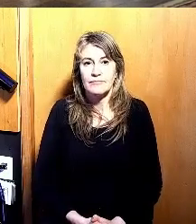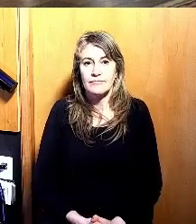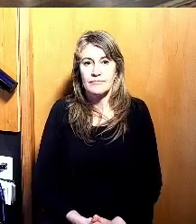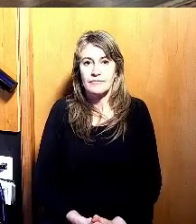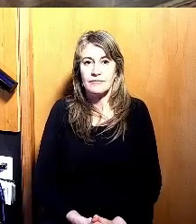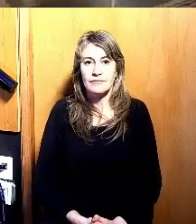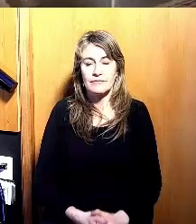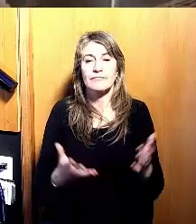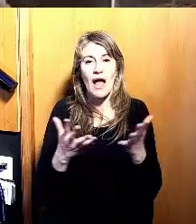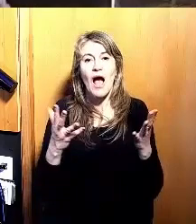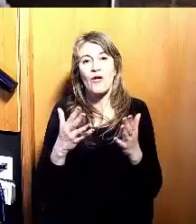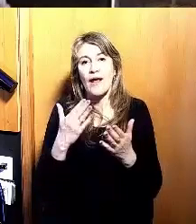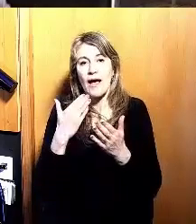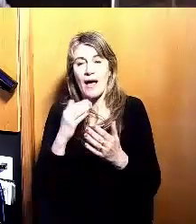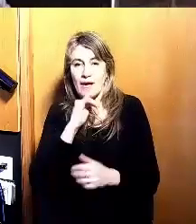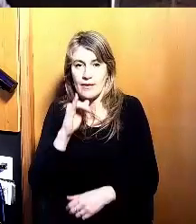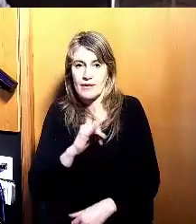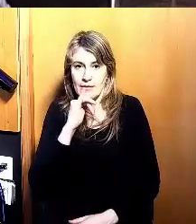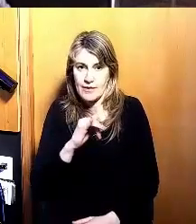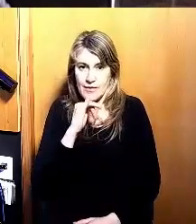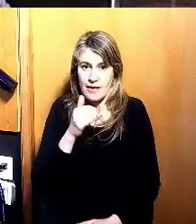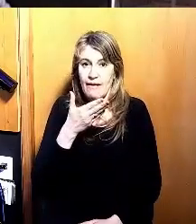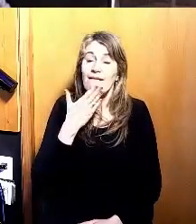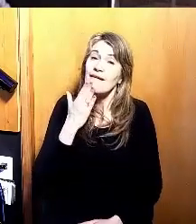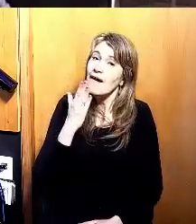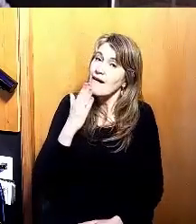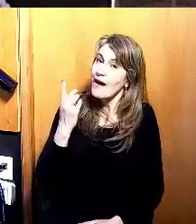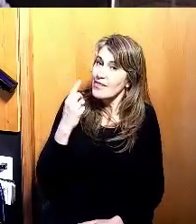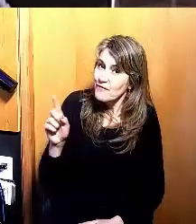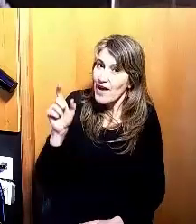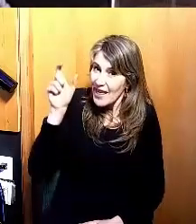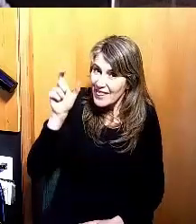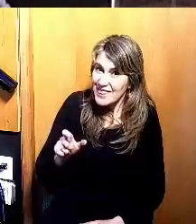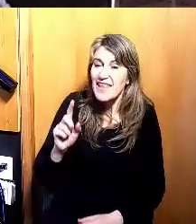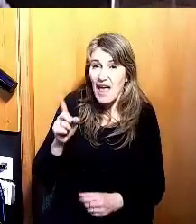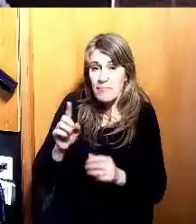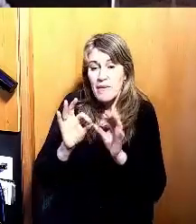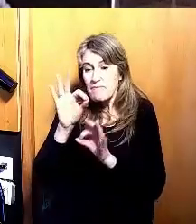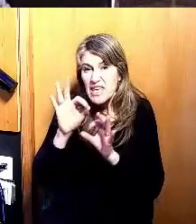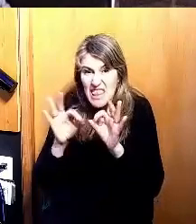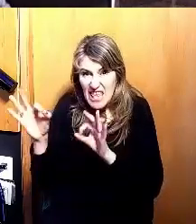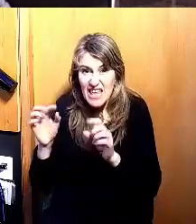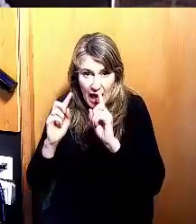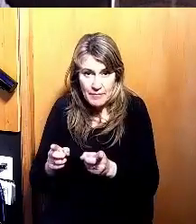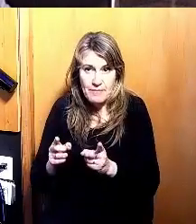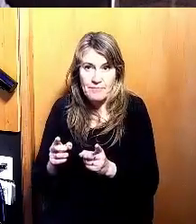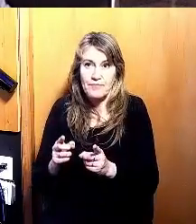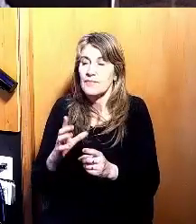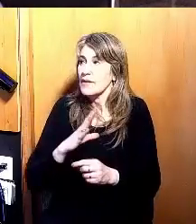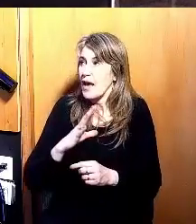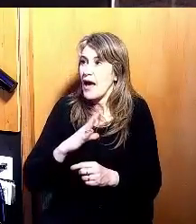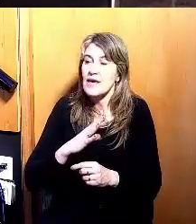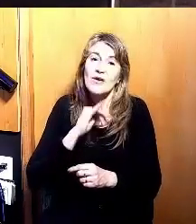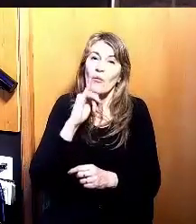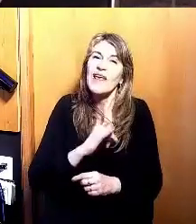Vamos a ver ahora una cara distinta, pero también que tiene que ver con medir recolección y de hecho usando, por lo menos en una de las cosas que vas a